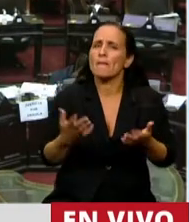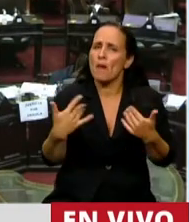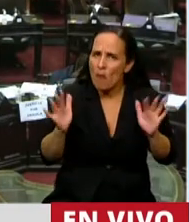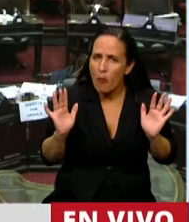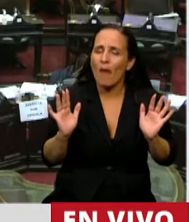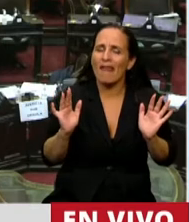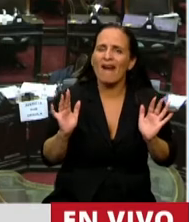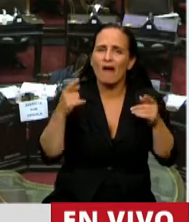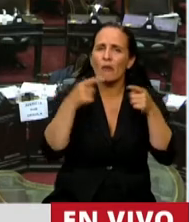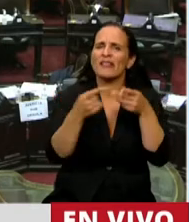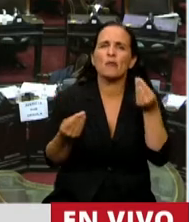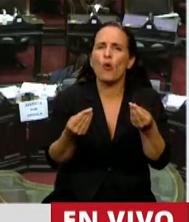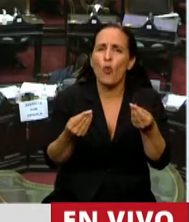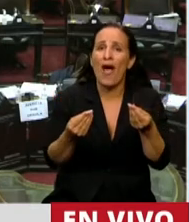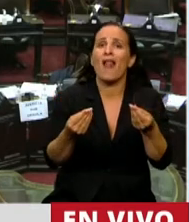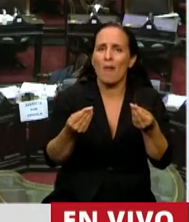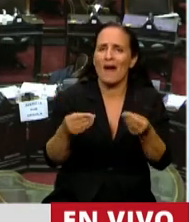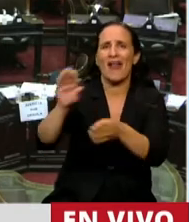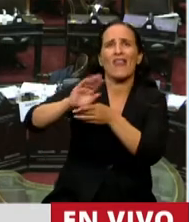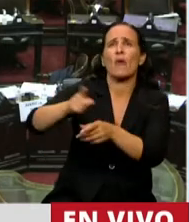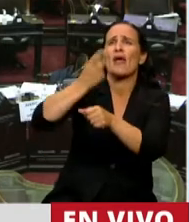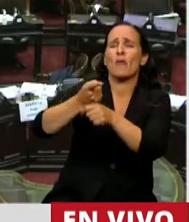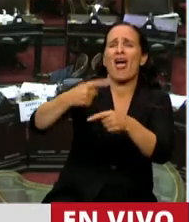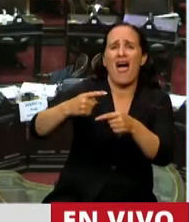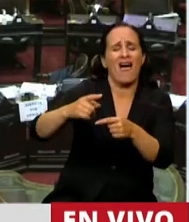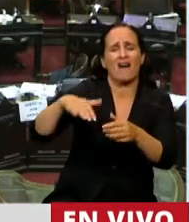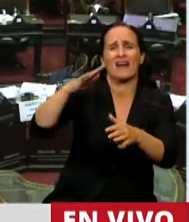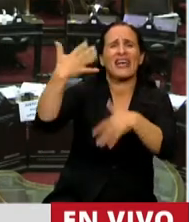contribuir a evitar futuras crisis de deuda.